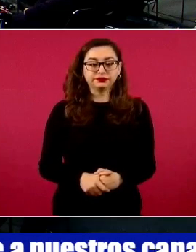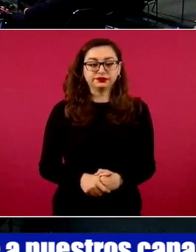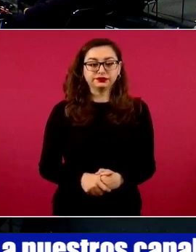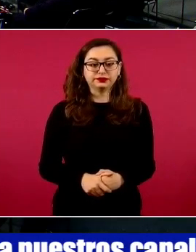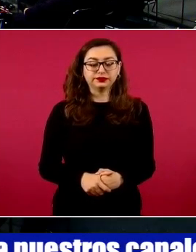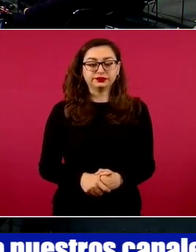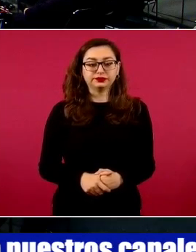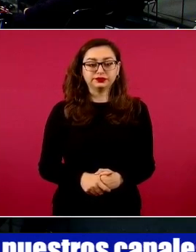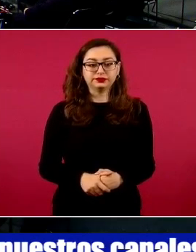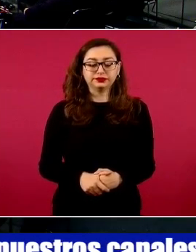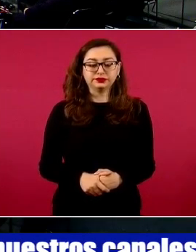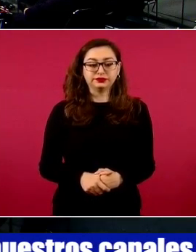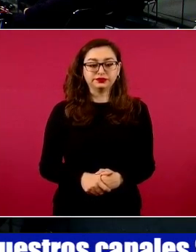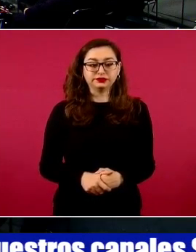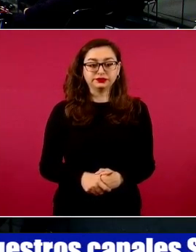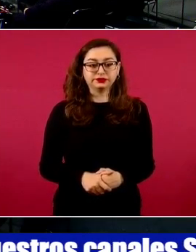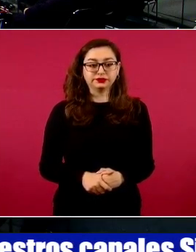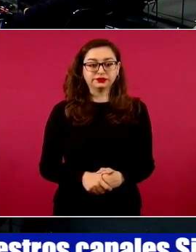Entonces,